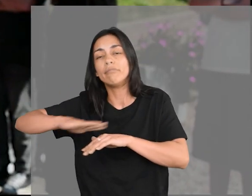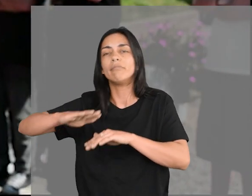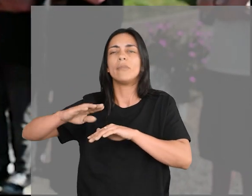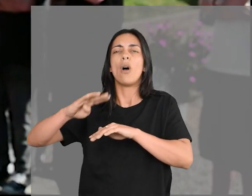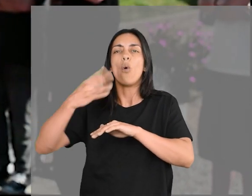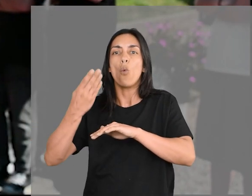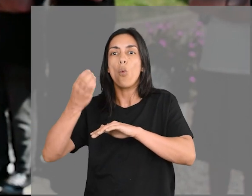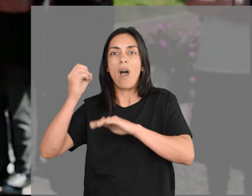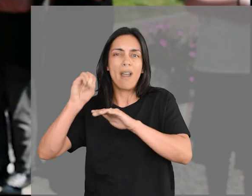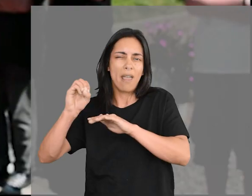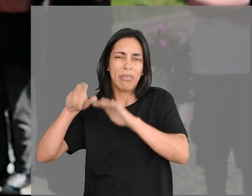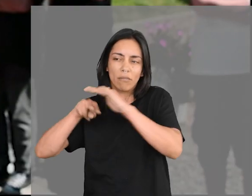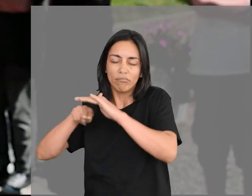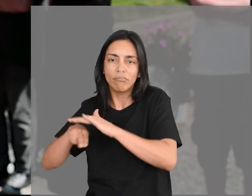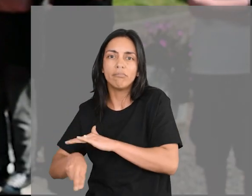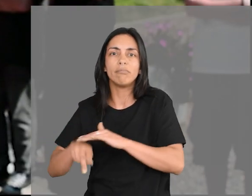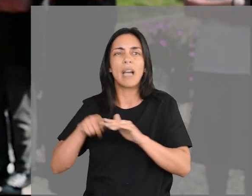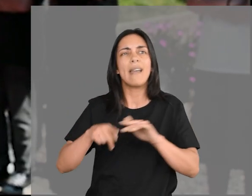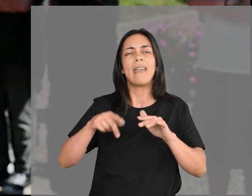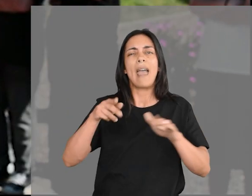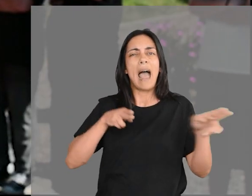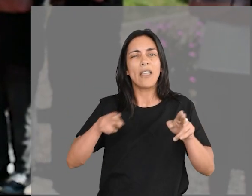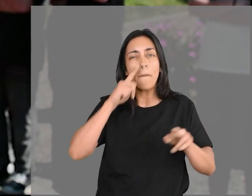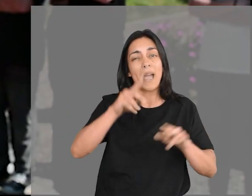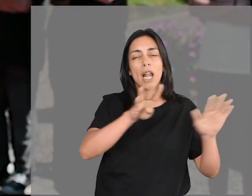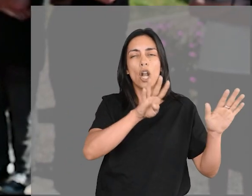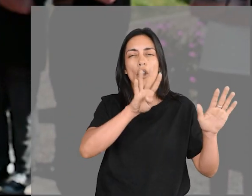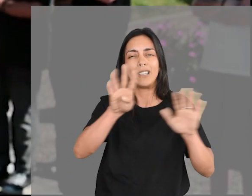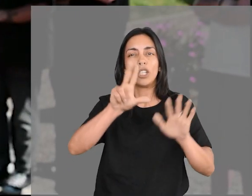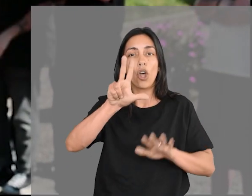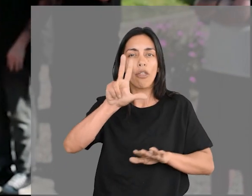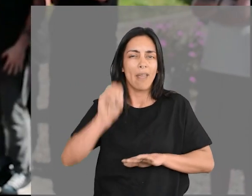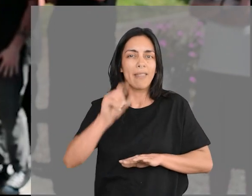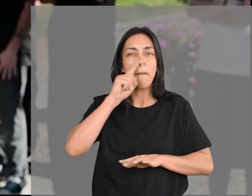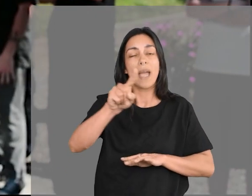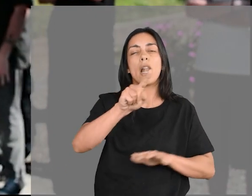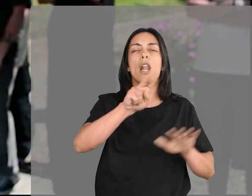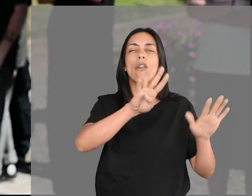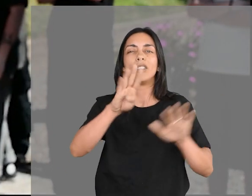que alcanzó su máximo esplendor en las décadas de 1930 y 1940.